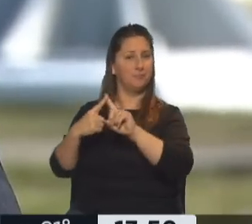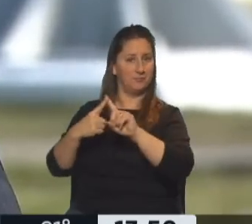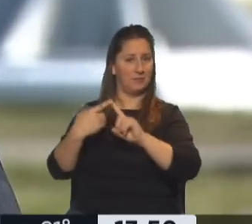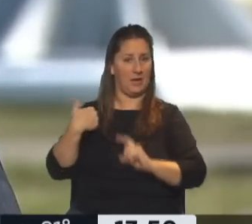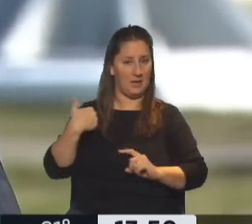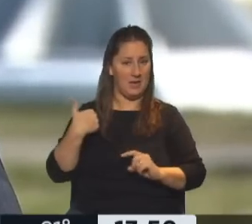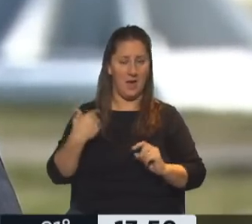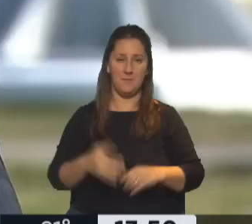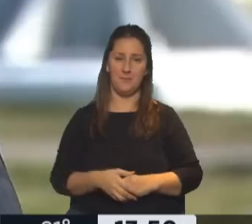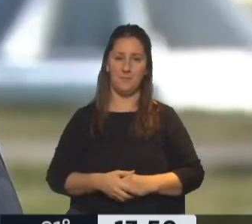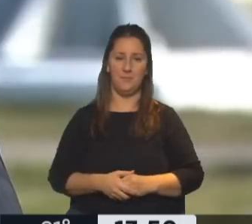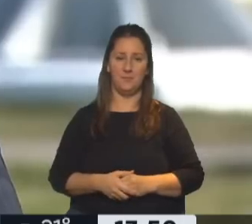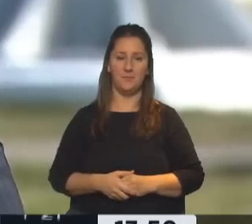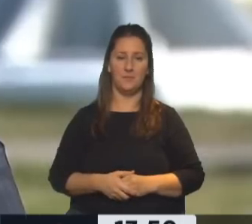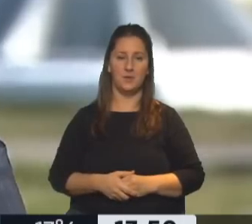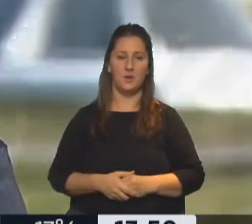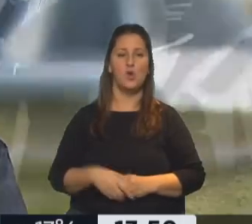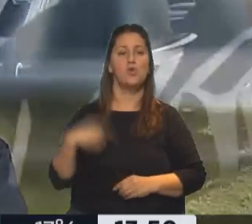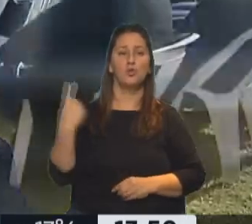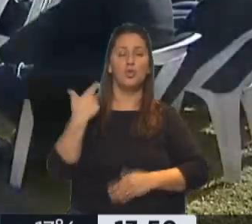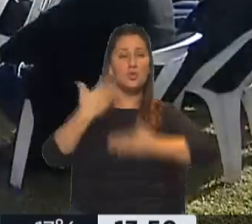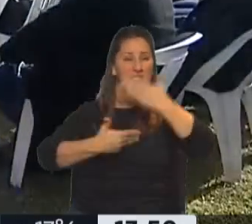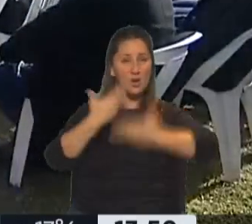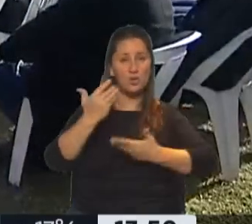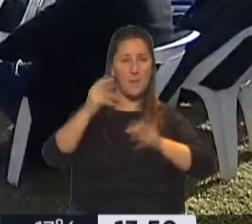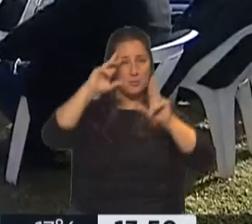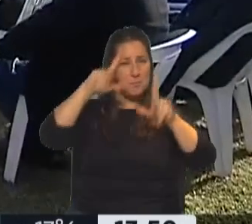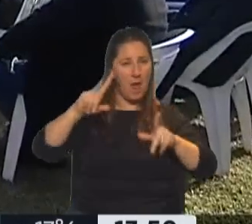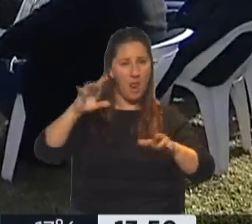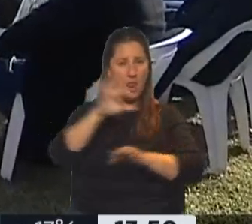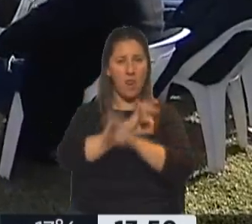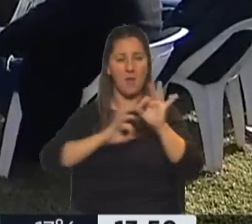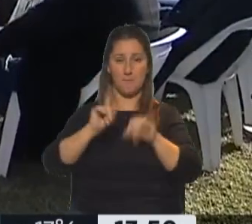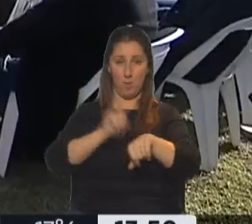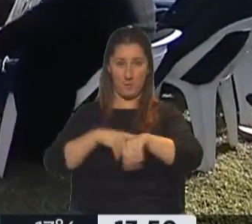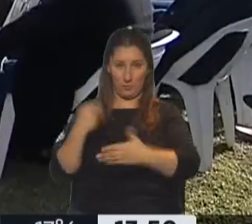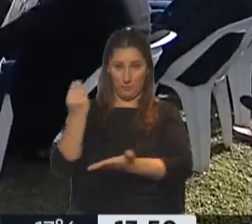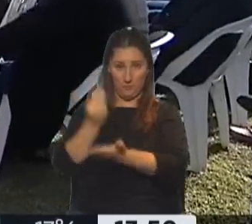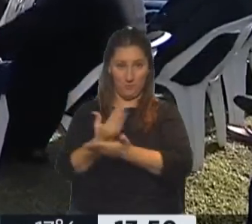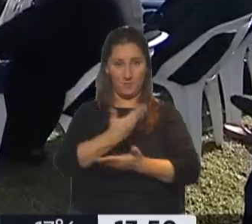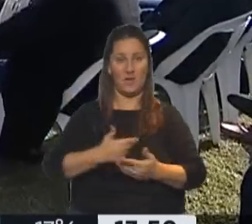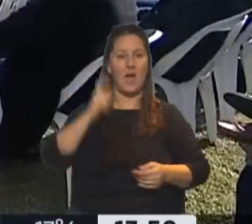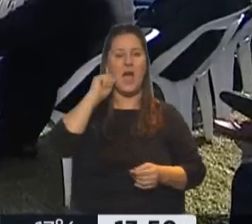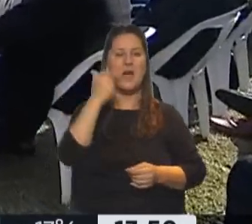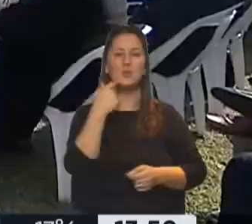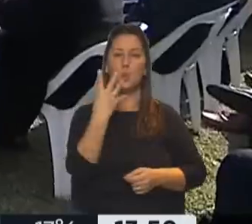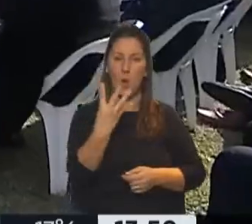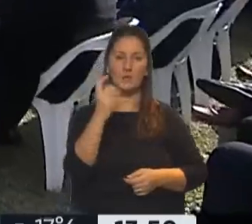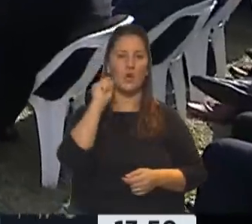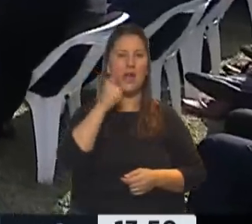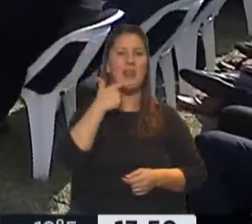argentinas. Nosotros desarrollamos un plan, cuando llegamos al gobierno, que es el Plan Gas 4, el Plan